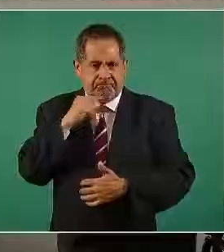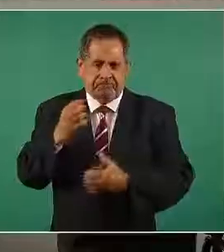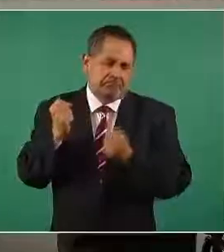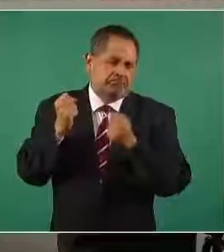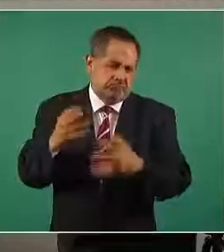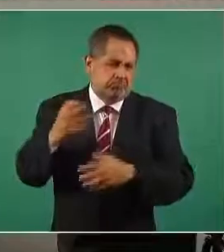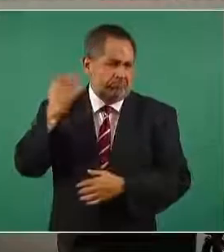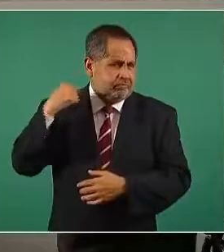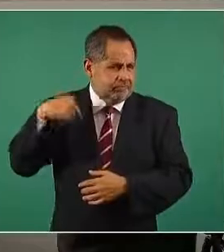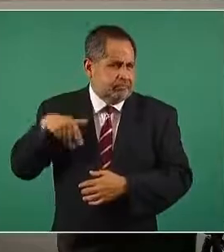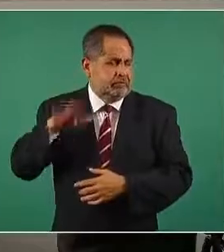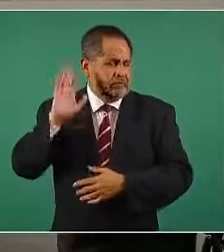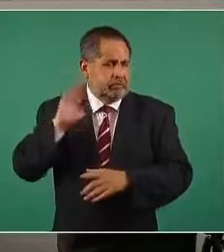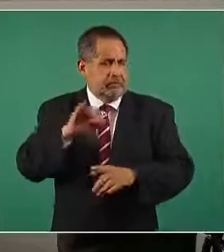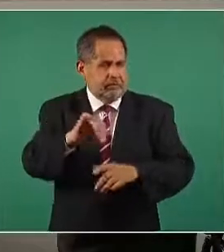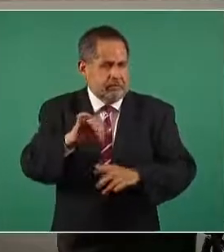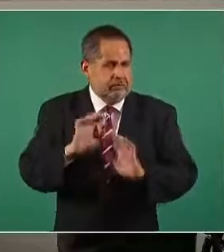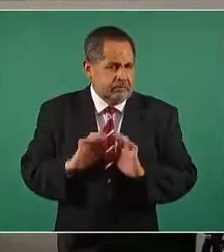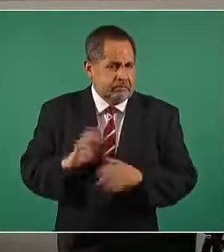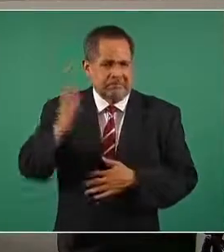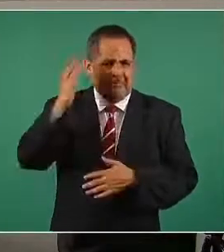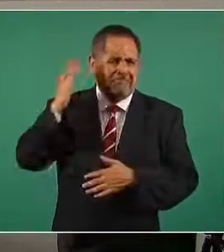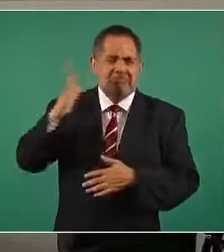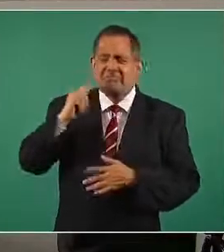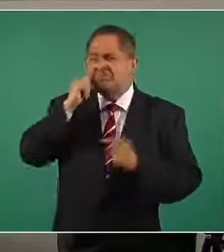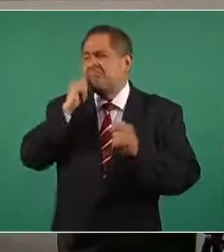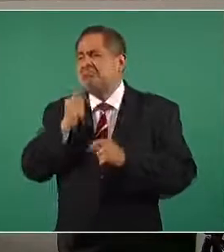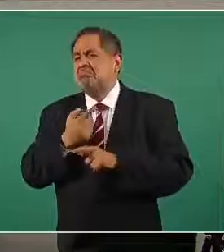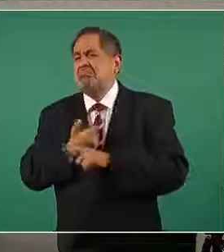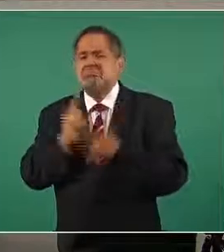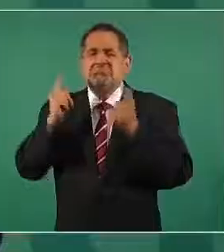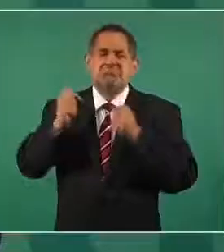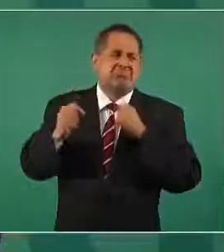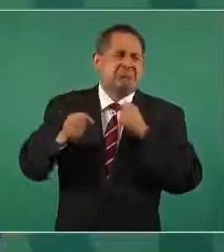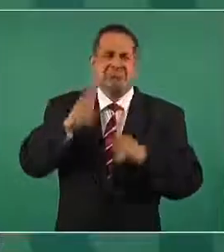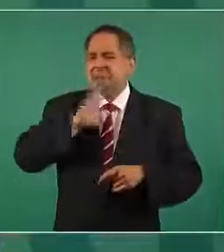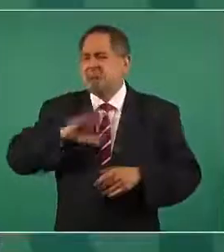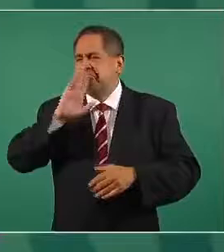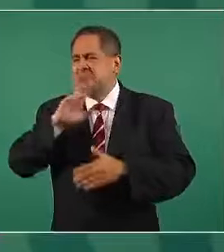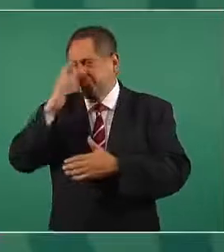Entonces, hacían lo que querían.